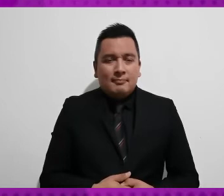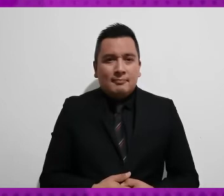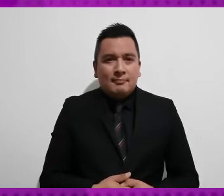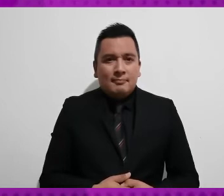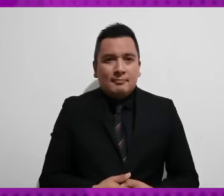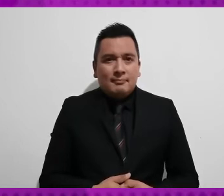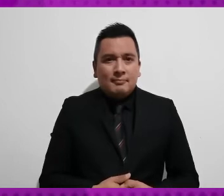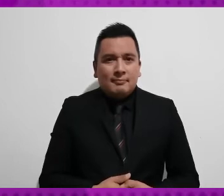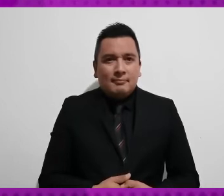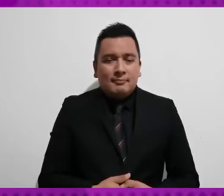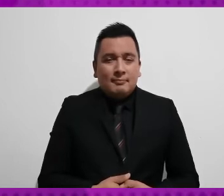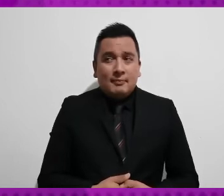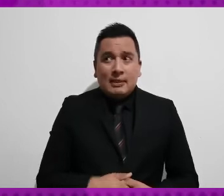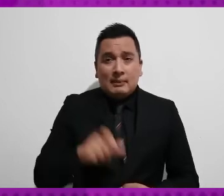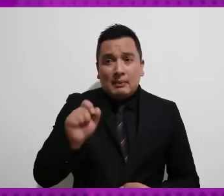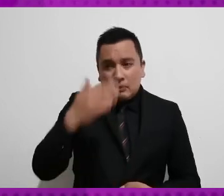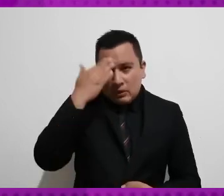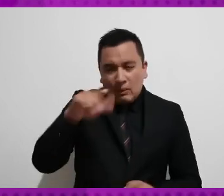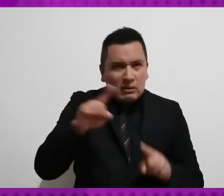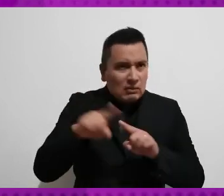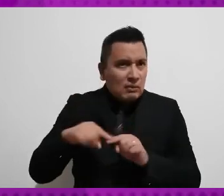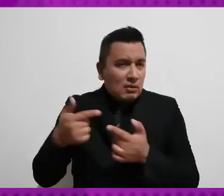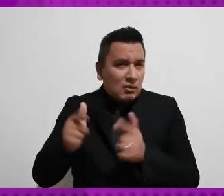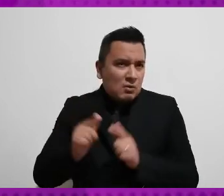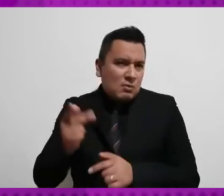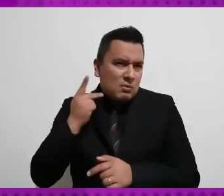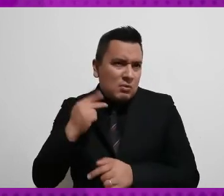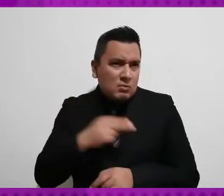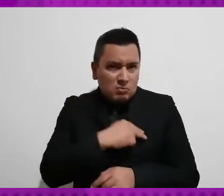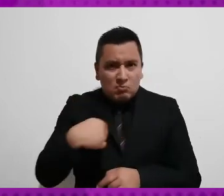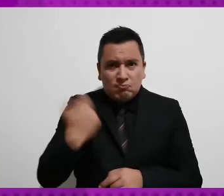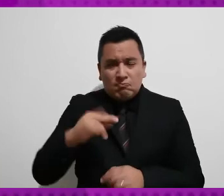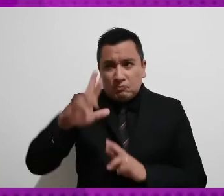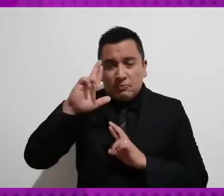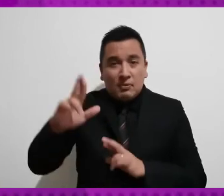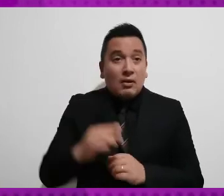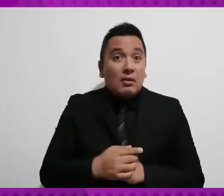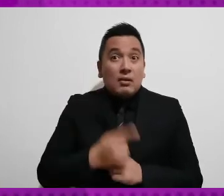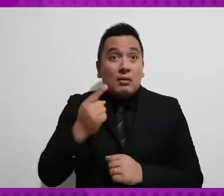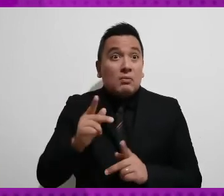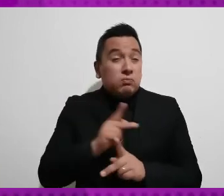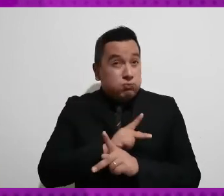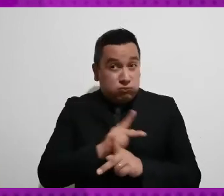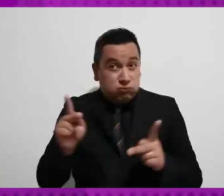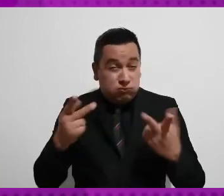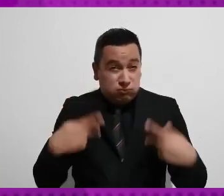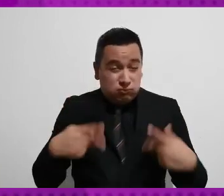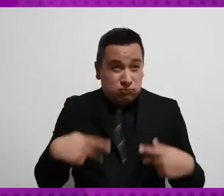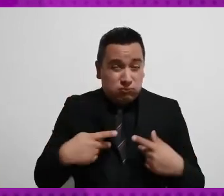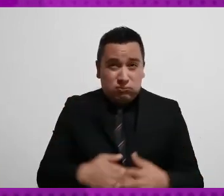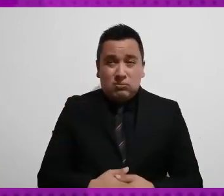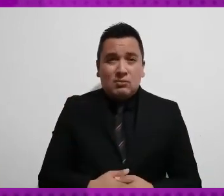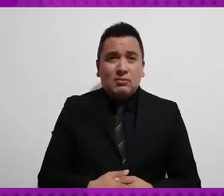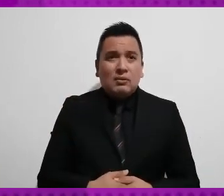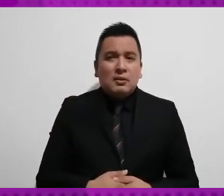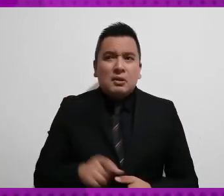o militantes de los diferentes partidos políticos, pero también a la ciudadanía en general, porque todos los ciudadanos y